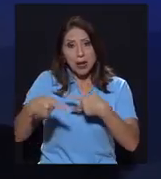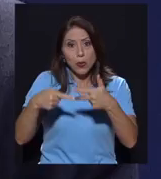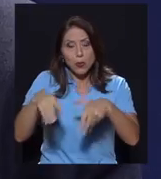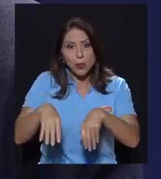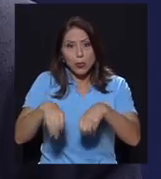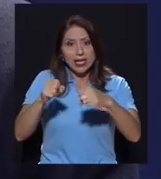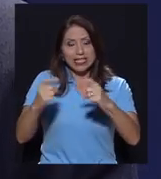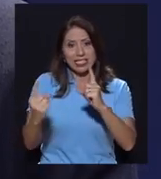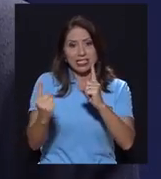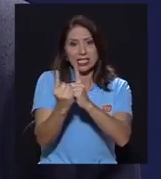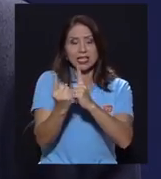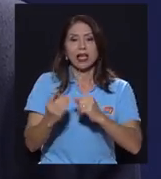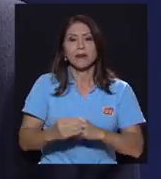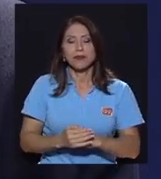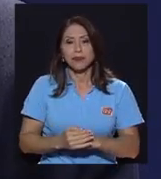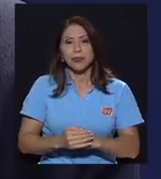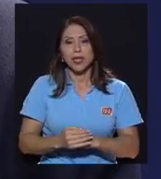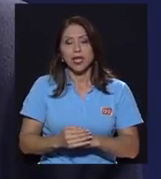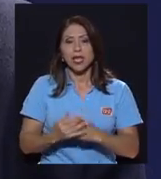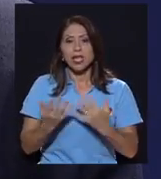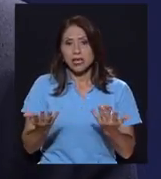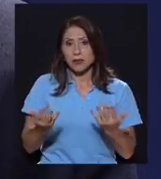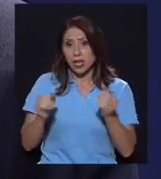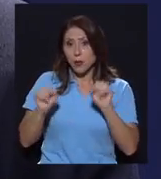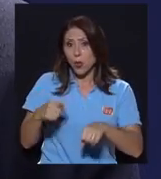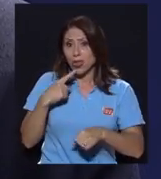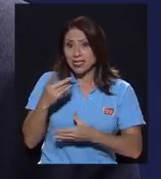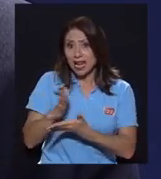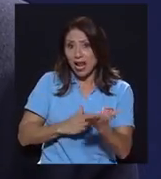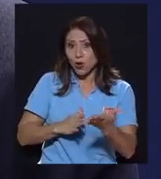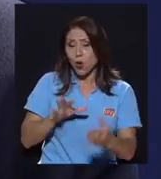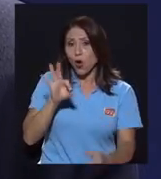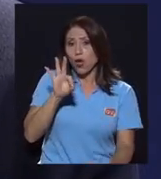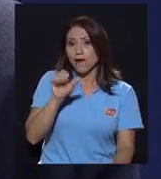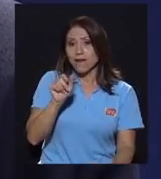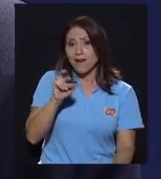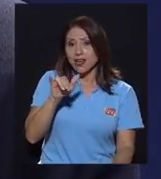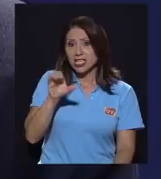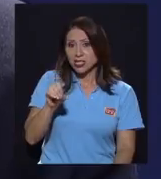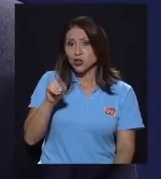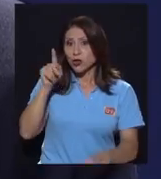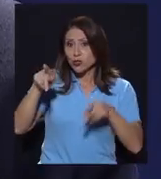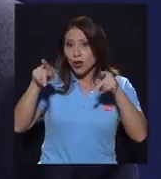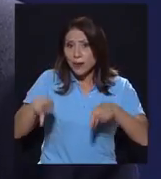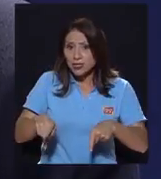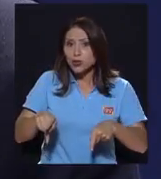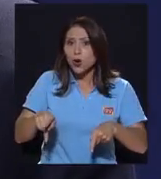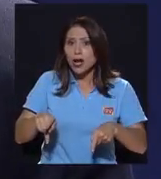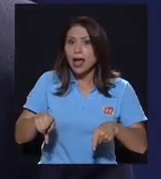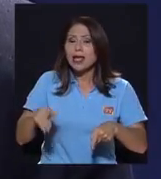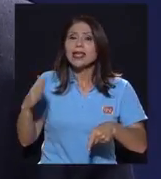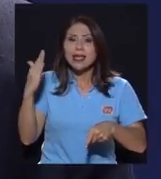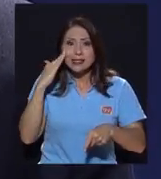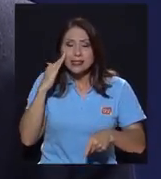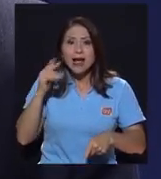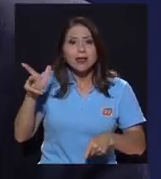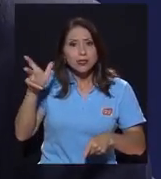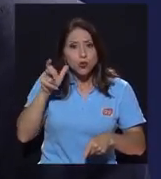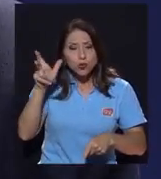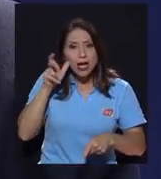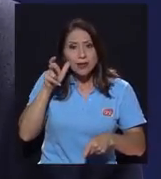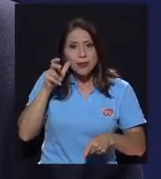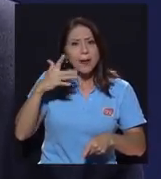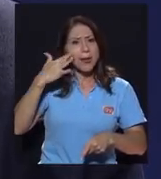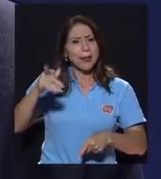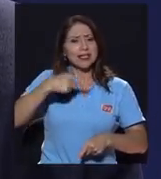arias le puedo decir algodón fabricio es una persona y bienvenido sea que sabe escuchar y me